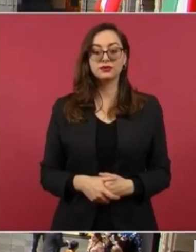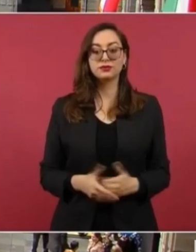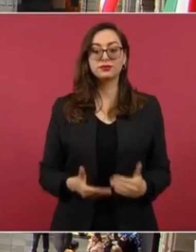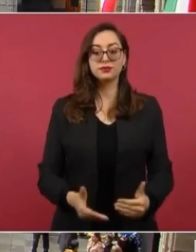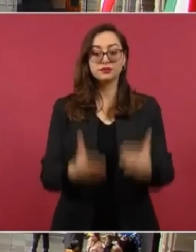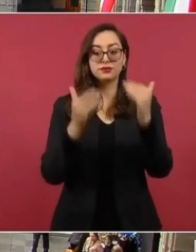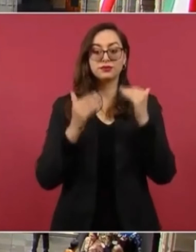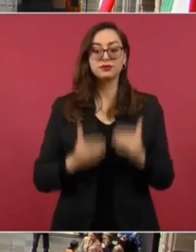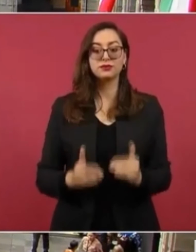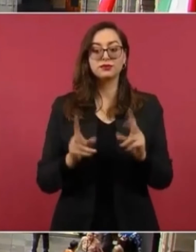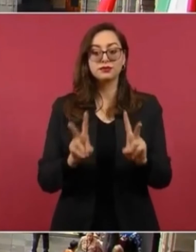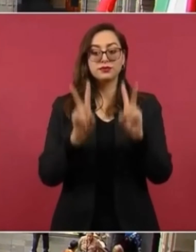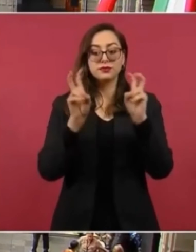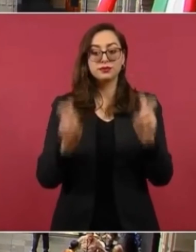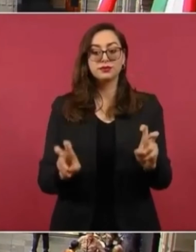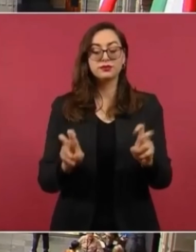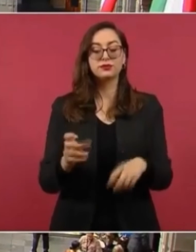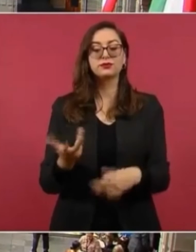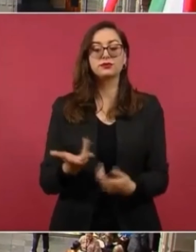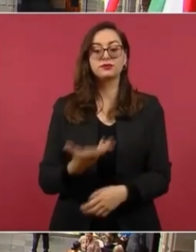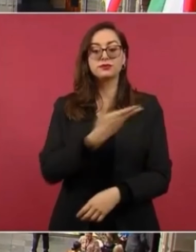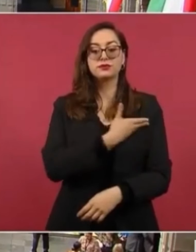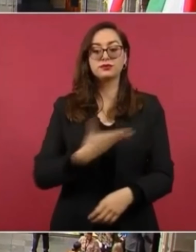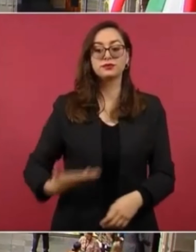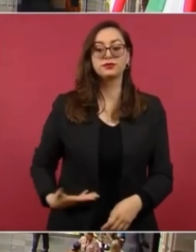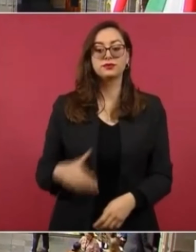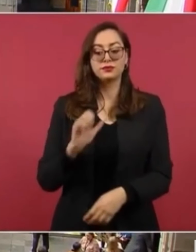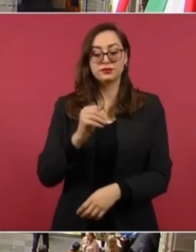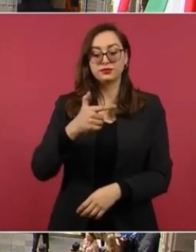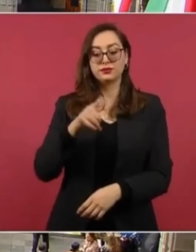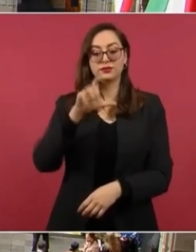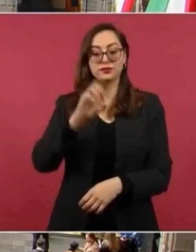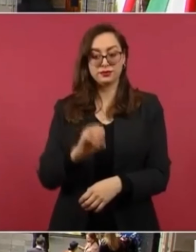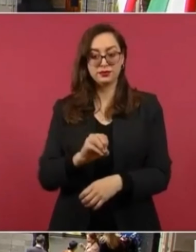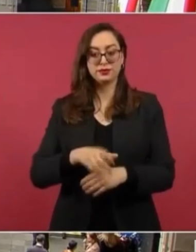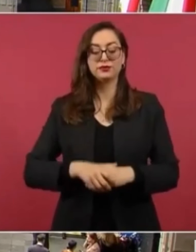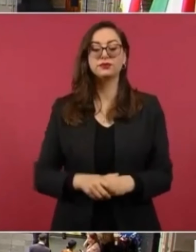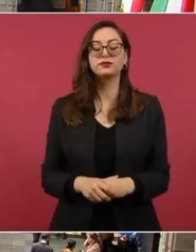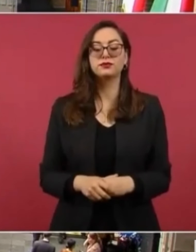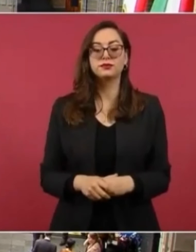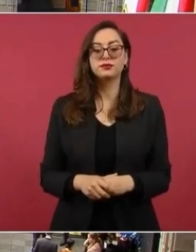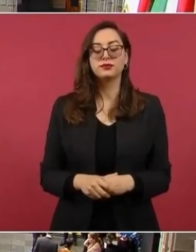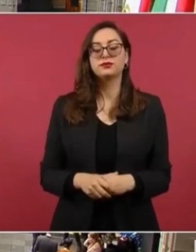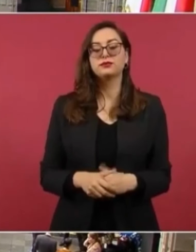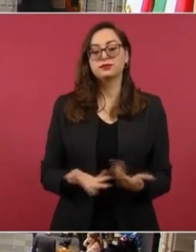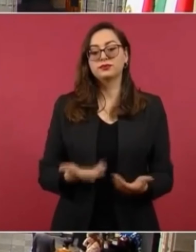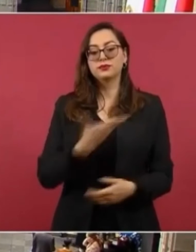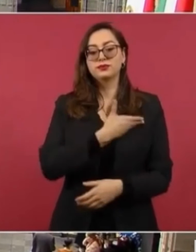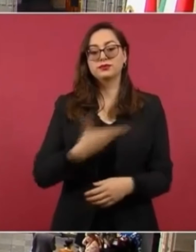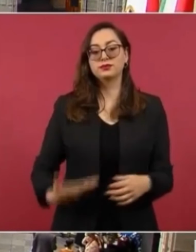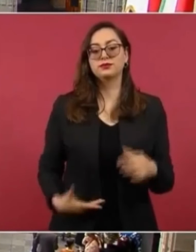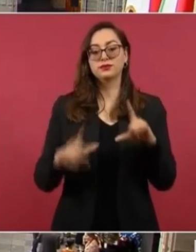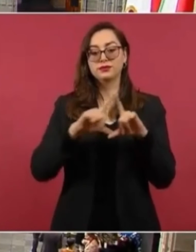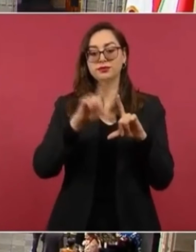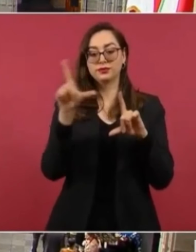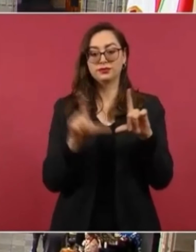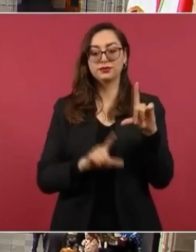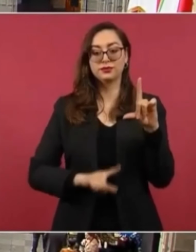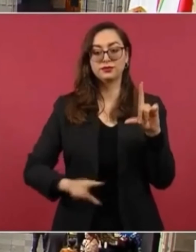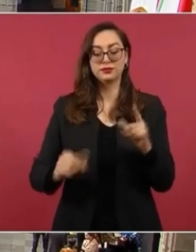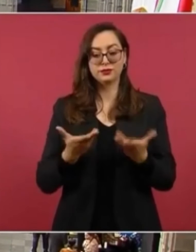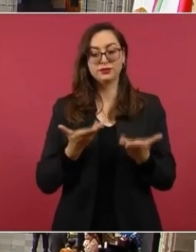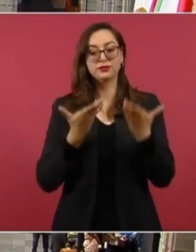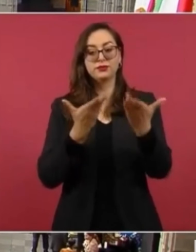Escuchemos el mensaje que dirige el licenciado Andrés Manuel López Obrador, presidente de los Estados Unidos Mexicanos.